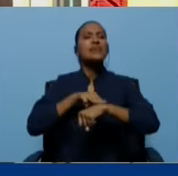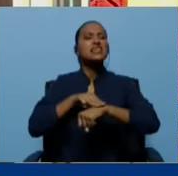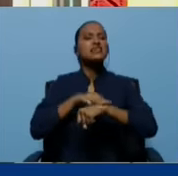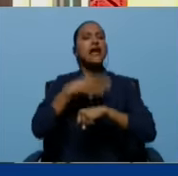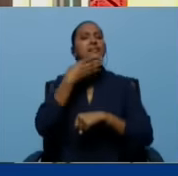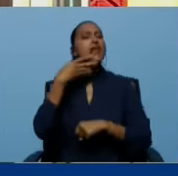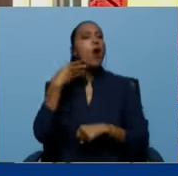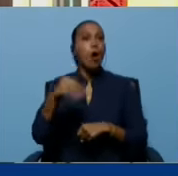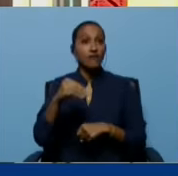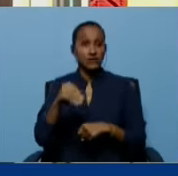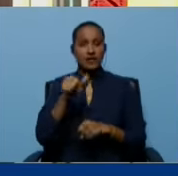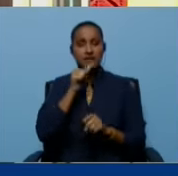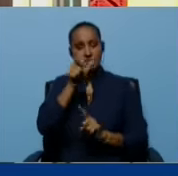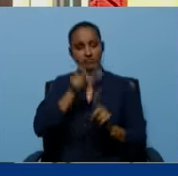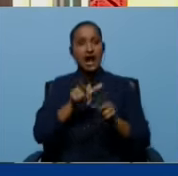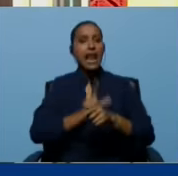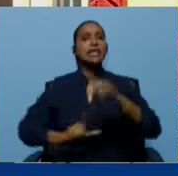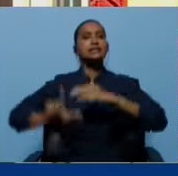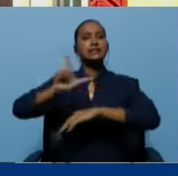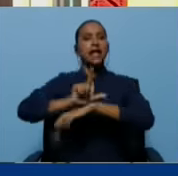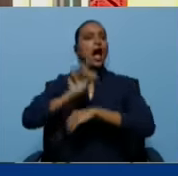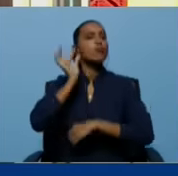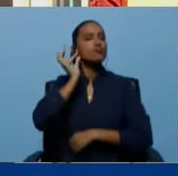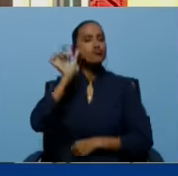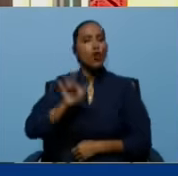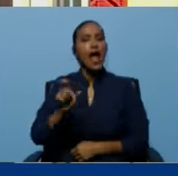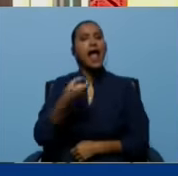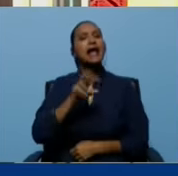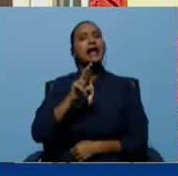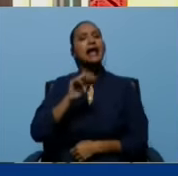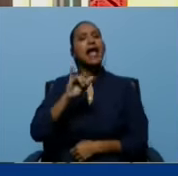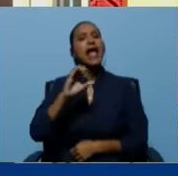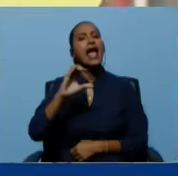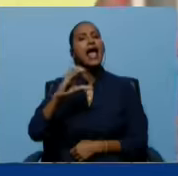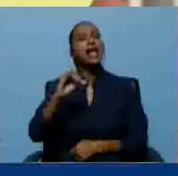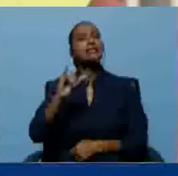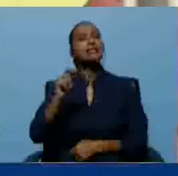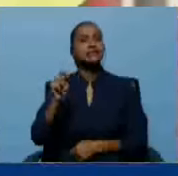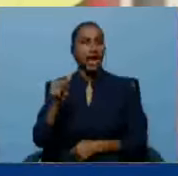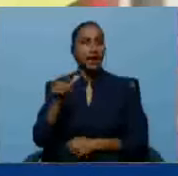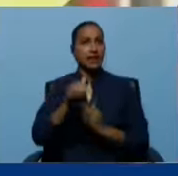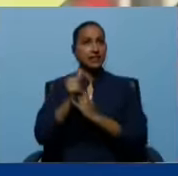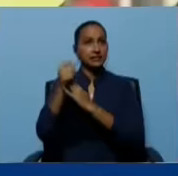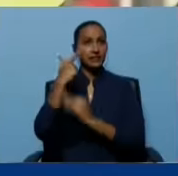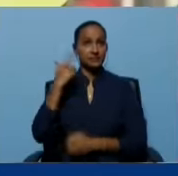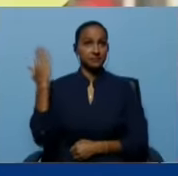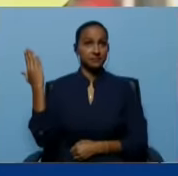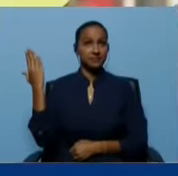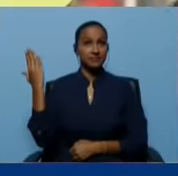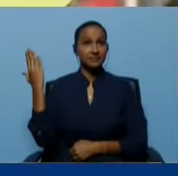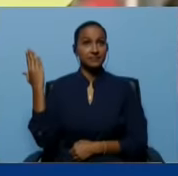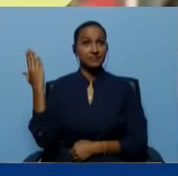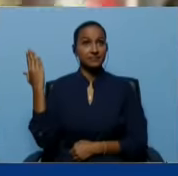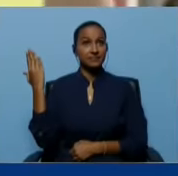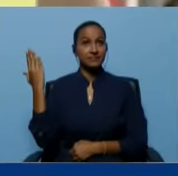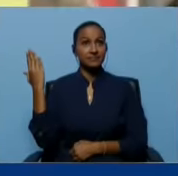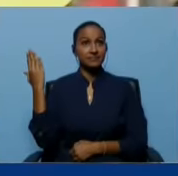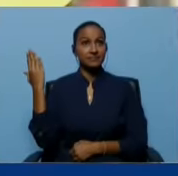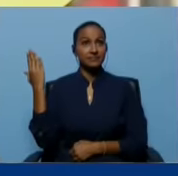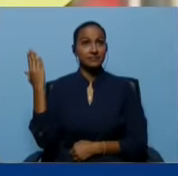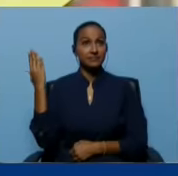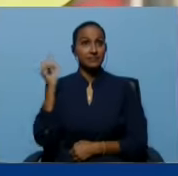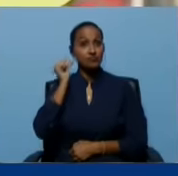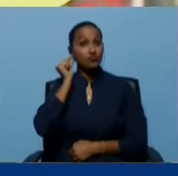Se trata de la licenciada Grecia Colmenares, lideresa de la juventud venezolana del Táchira